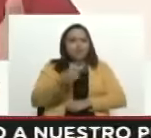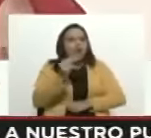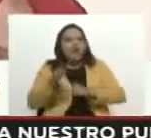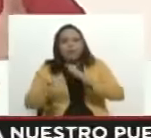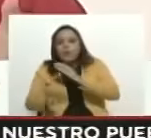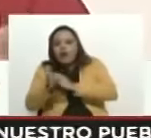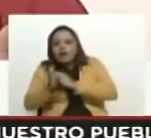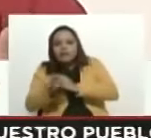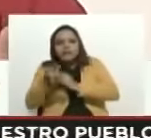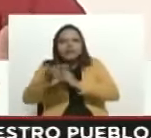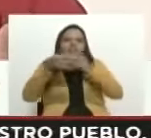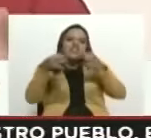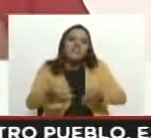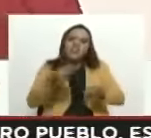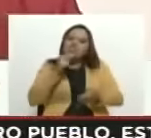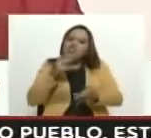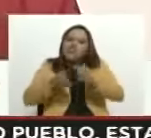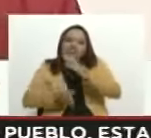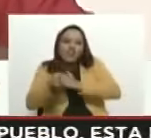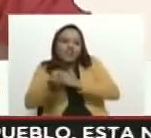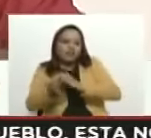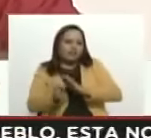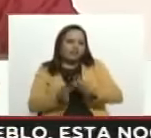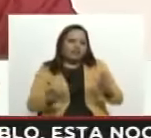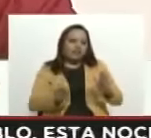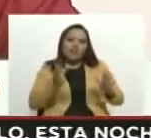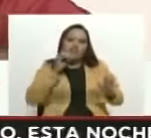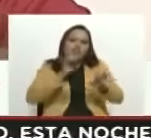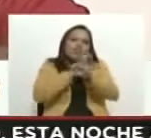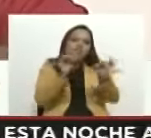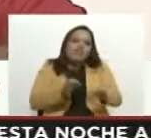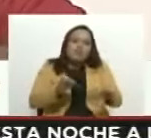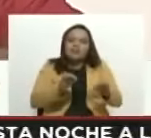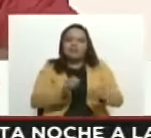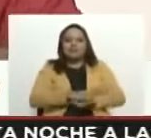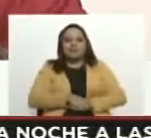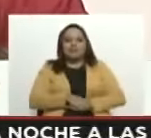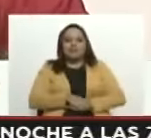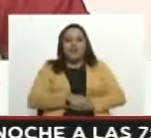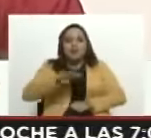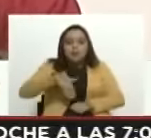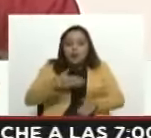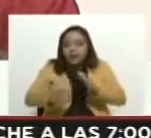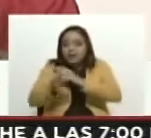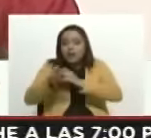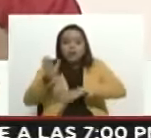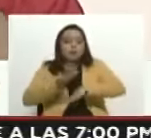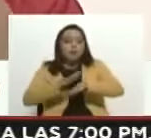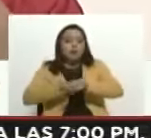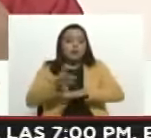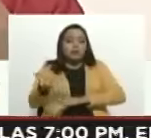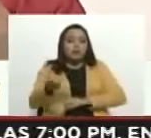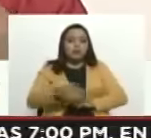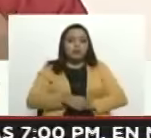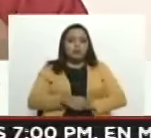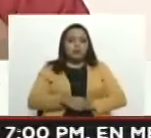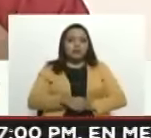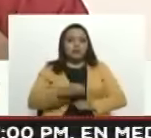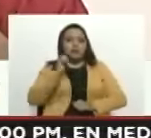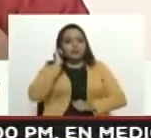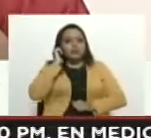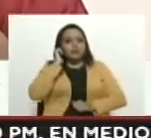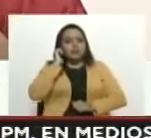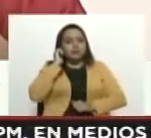es la verdad, que no va. No hay manera a estas alturas que pueda ir. ¿Por qué? Porque aquel que violó